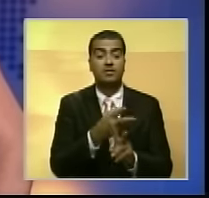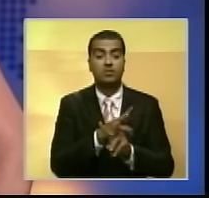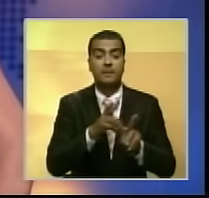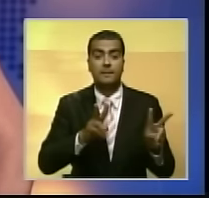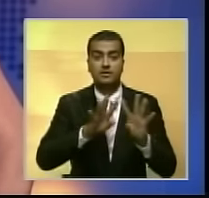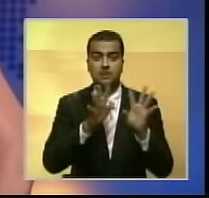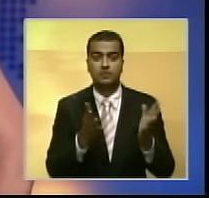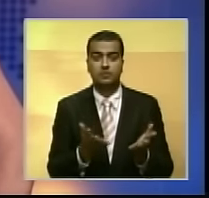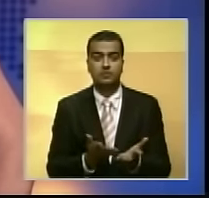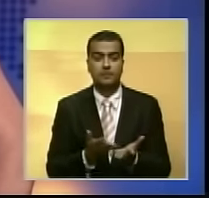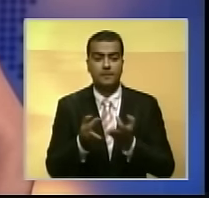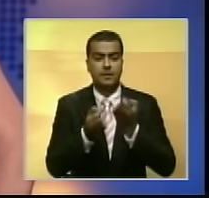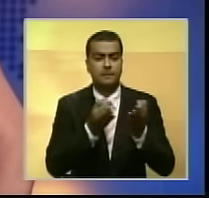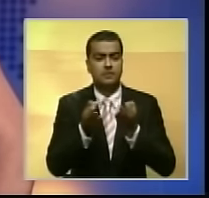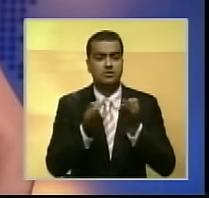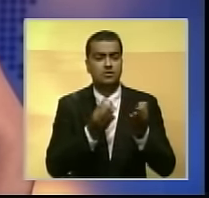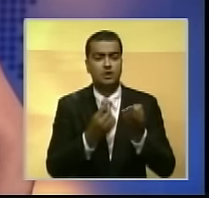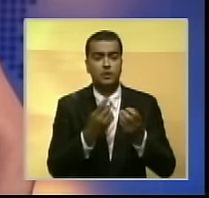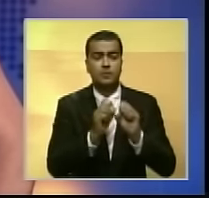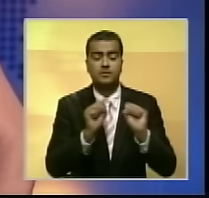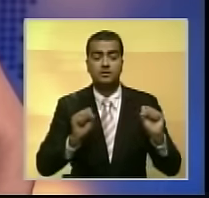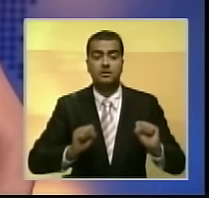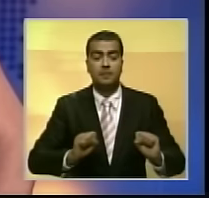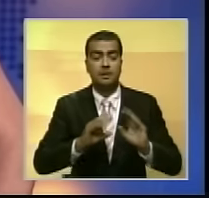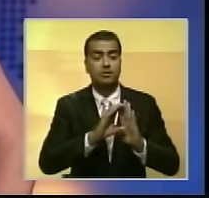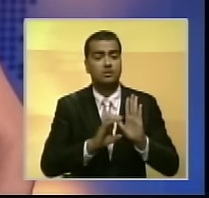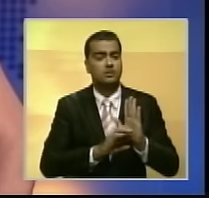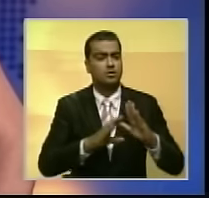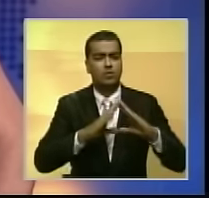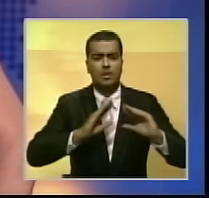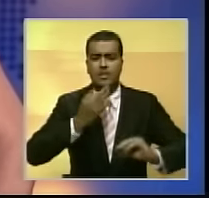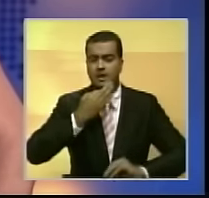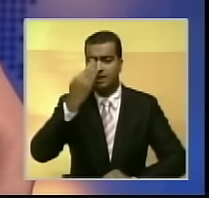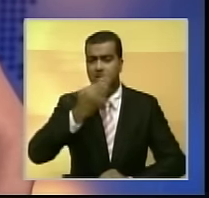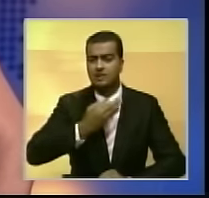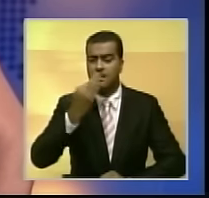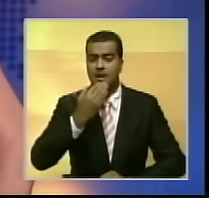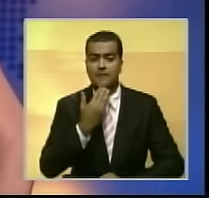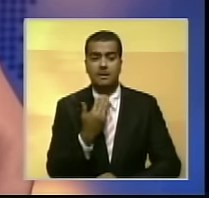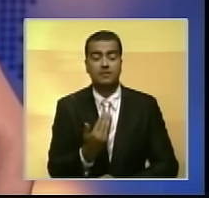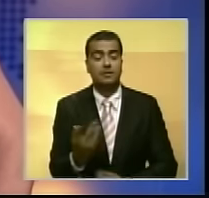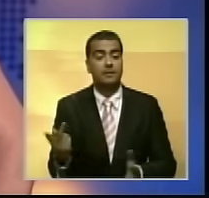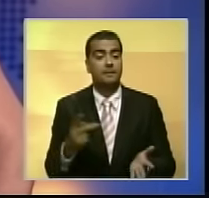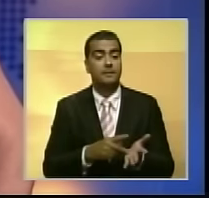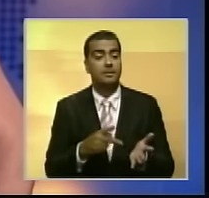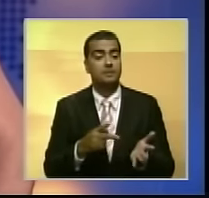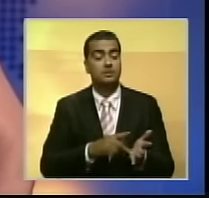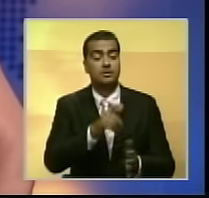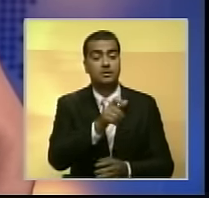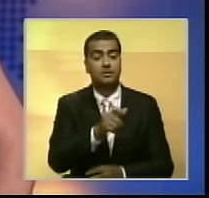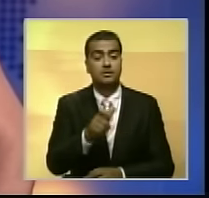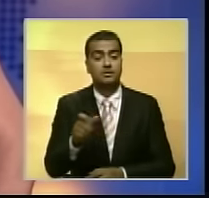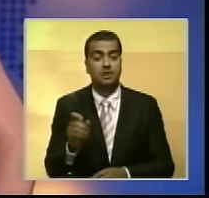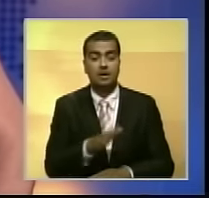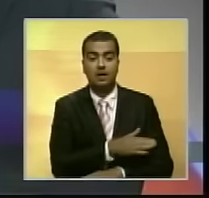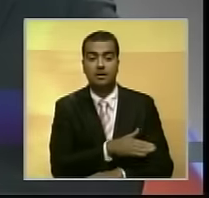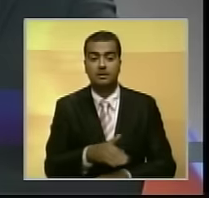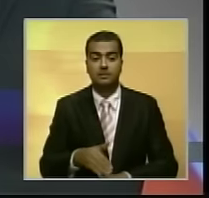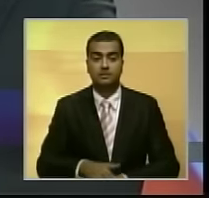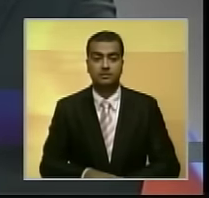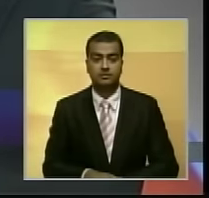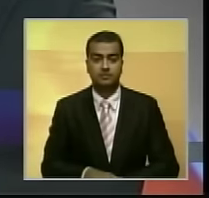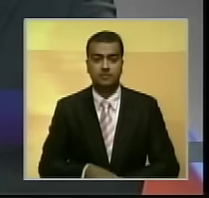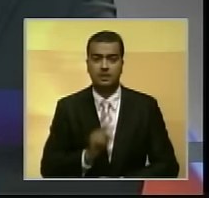al mundo. Expresó que existe un sistema constitucional pleno de garantías que permite la participación ciudadana en las calles.